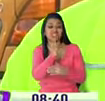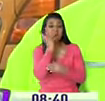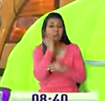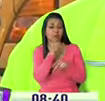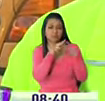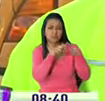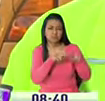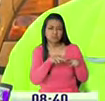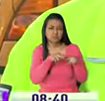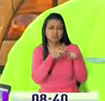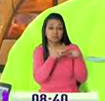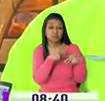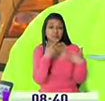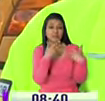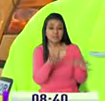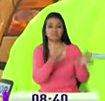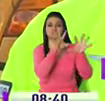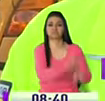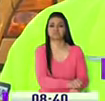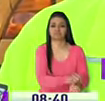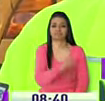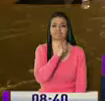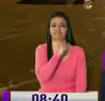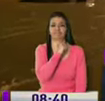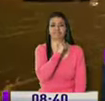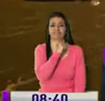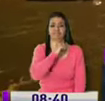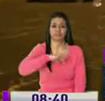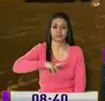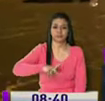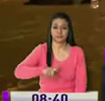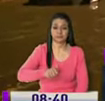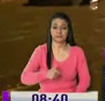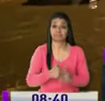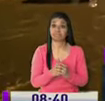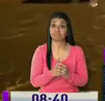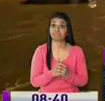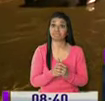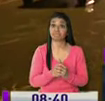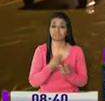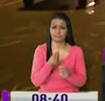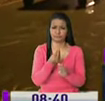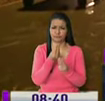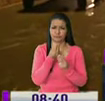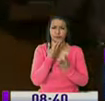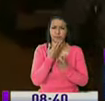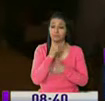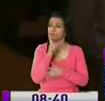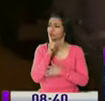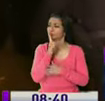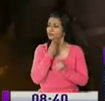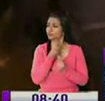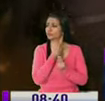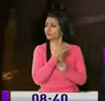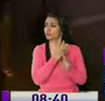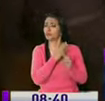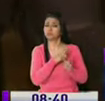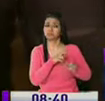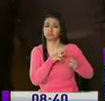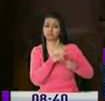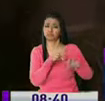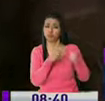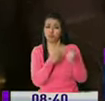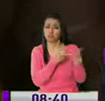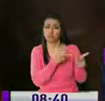5 o 6 días ellos procedían a realizar los asaltos a mano armada. Información reservada advertía a los agentes policiales que estaba en marcha el accionar